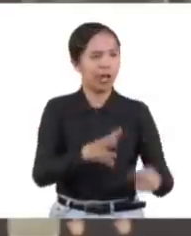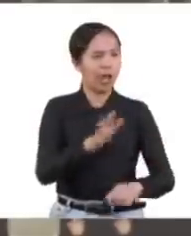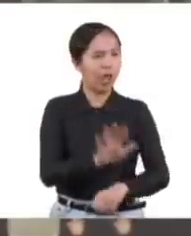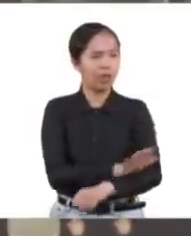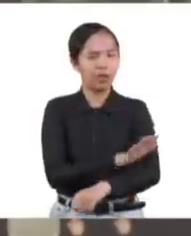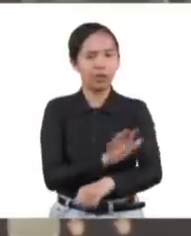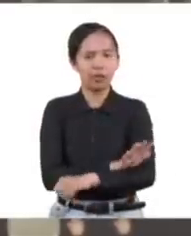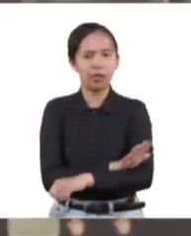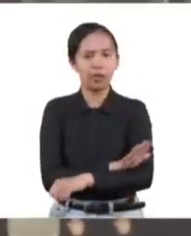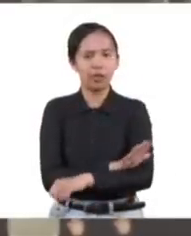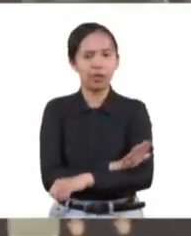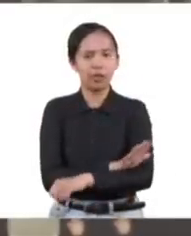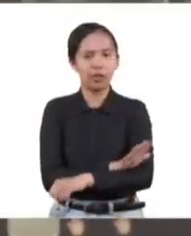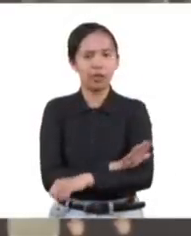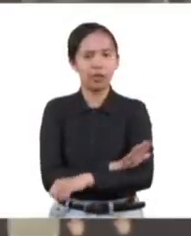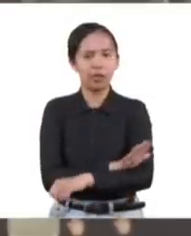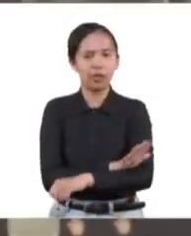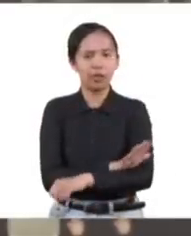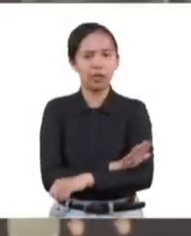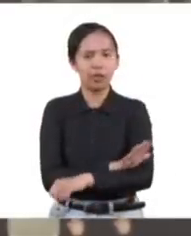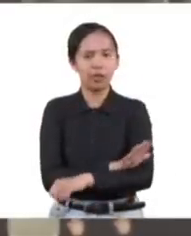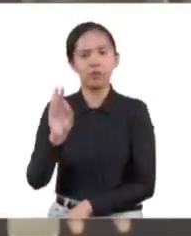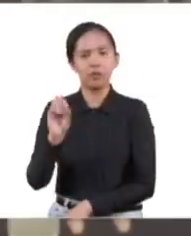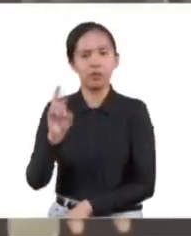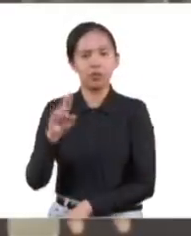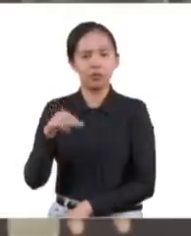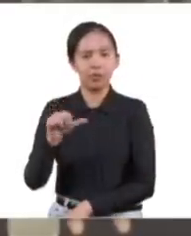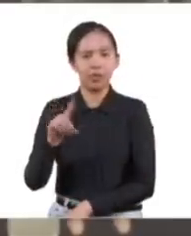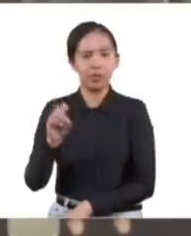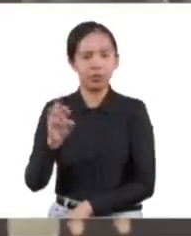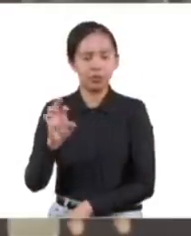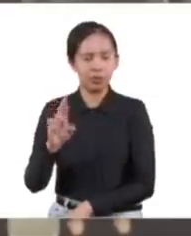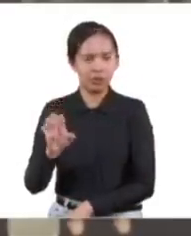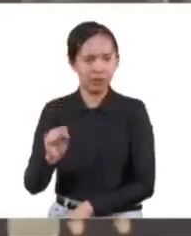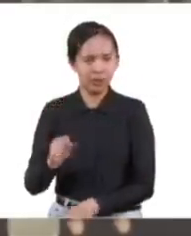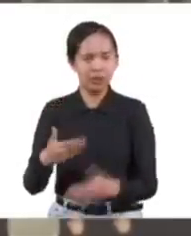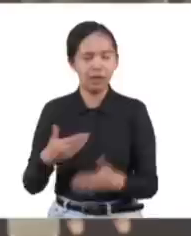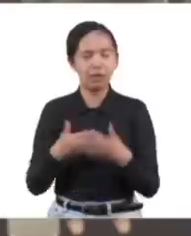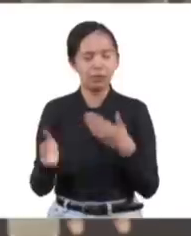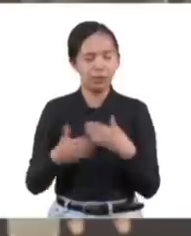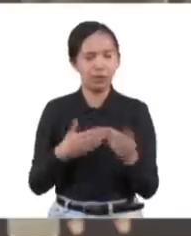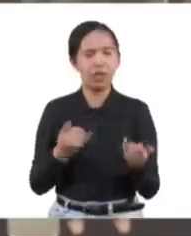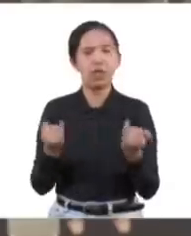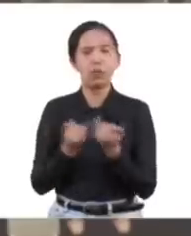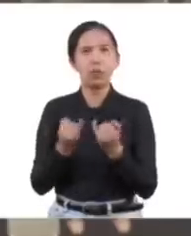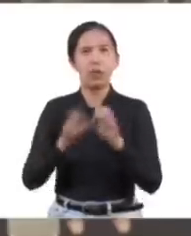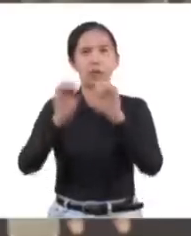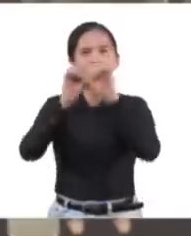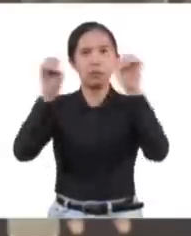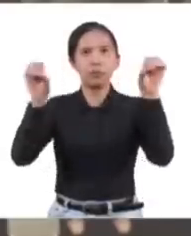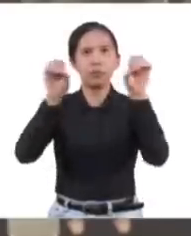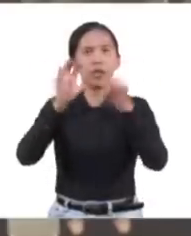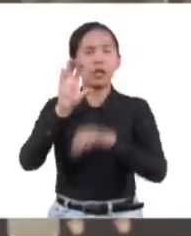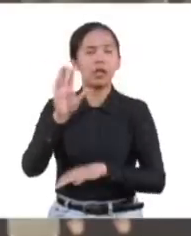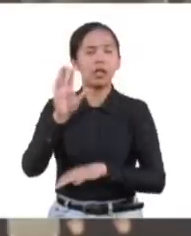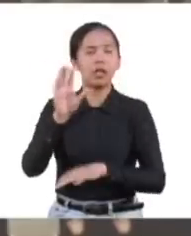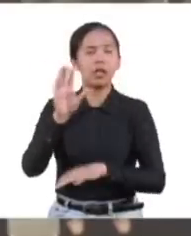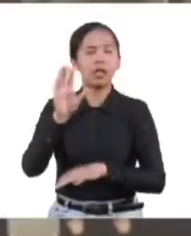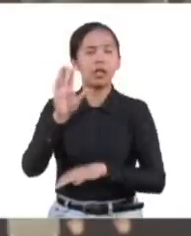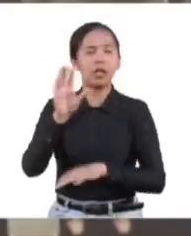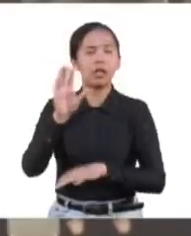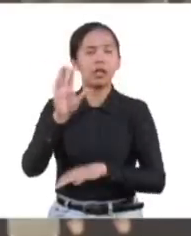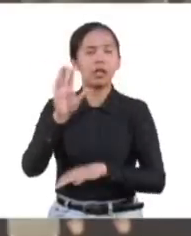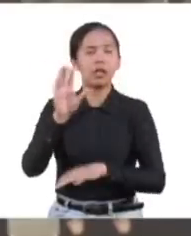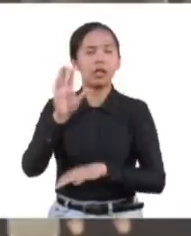transformadores de última generación, cambio de cableado, elevación del